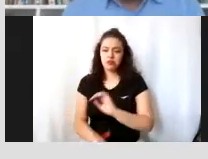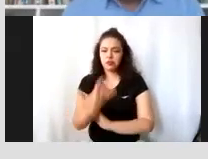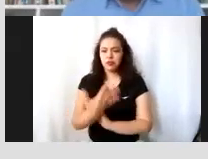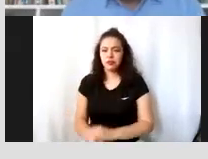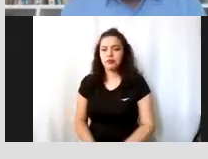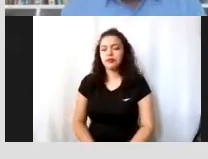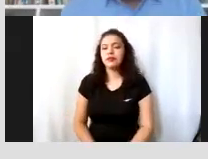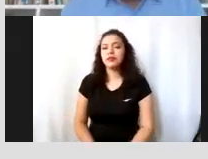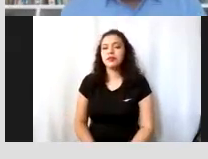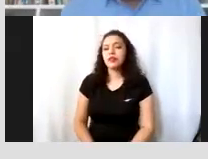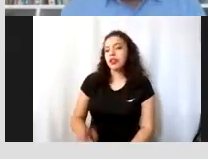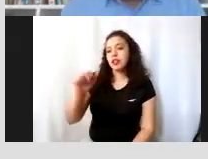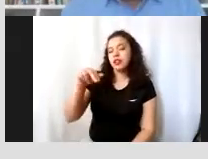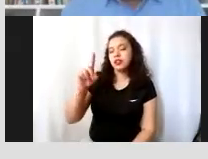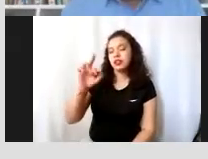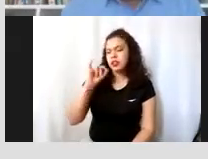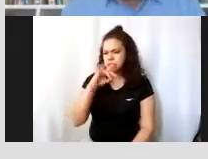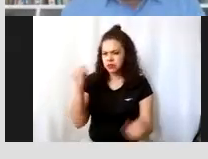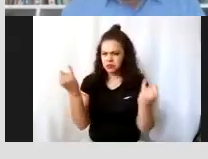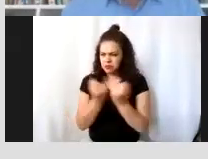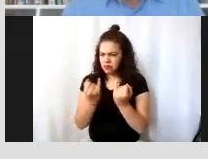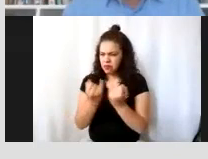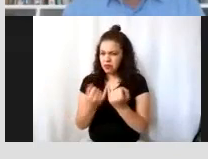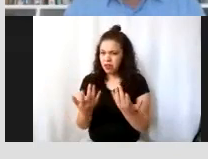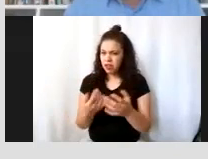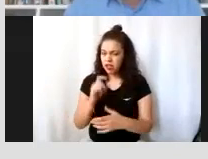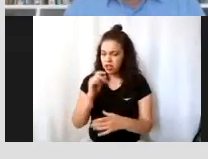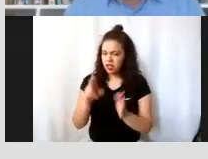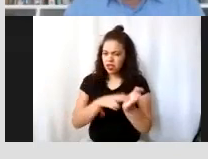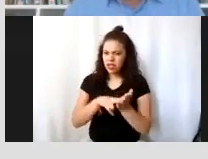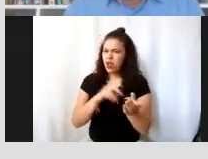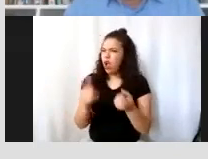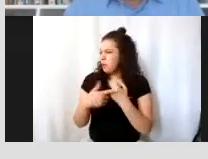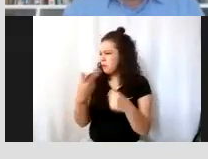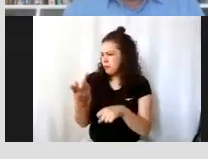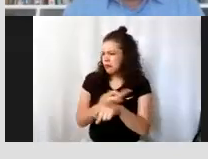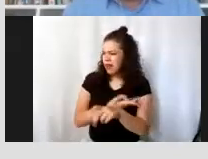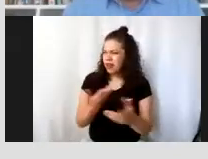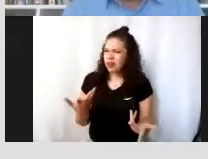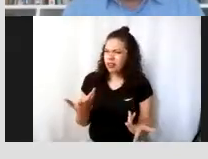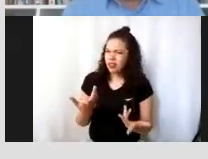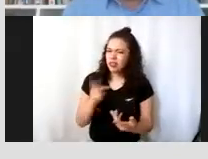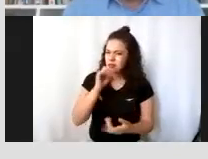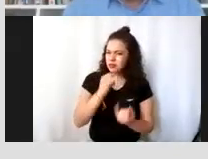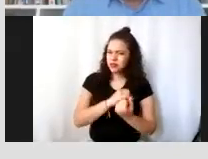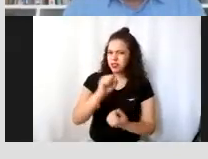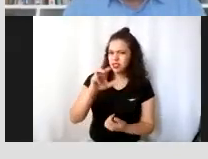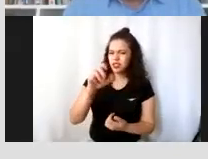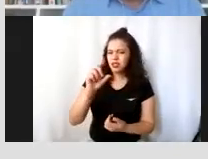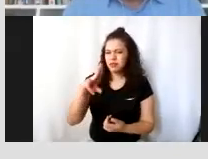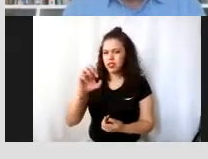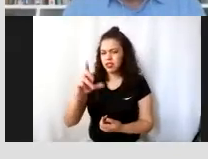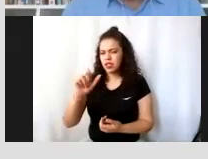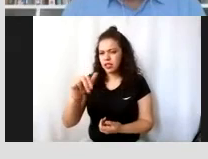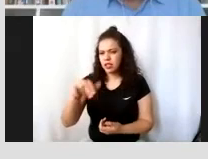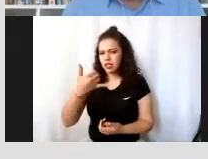gracias. Sandra también, ¿verdad? Está en negro. Algo está pasando porque también en el caso de Sandra Maricela Anaya, también